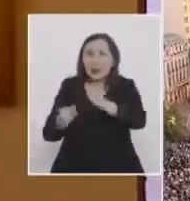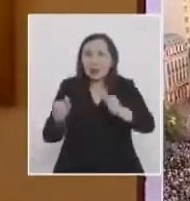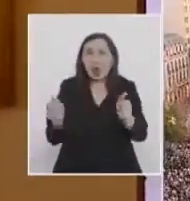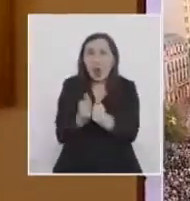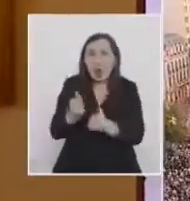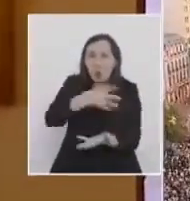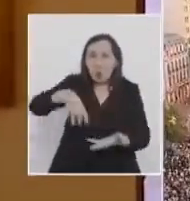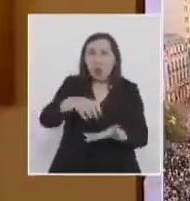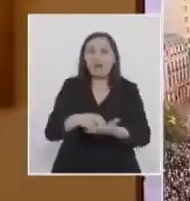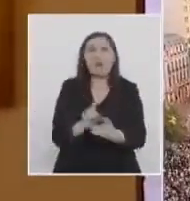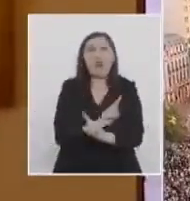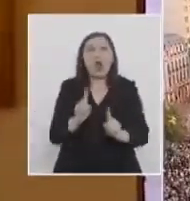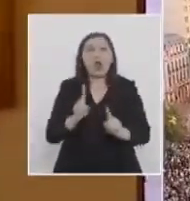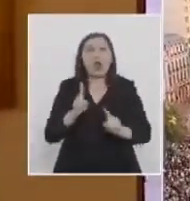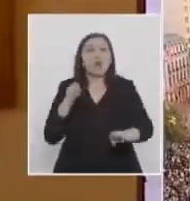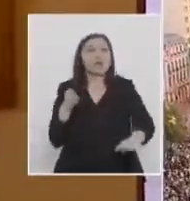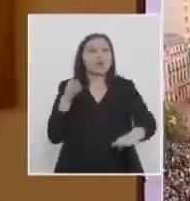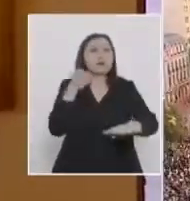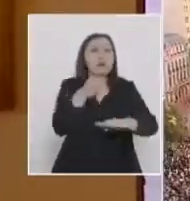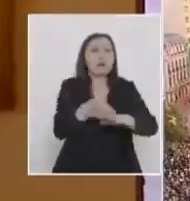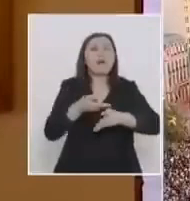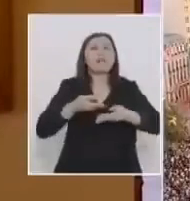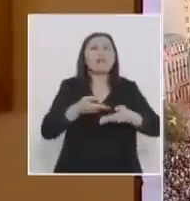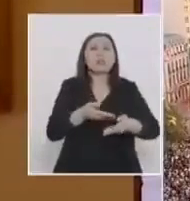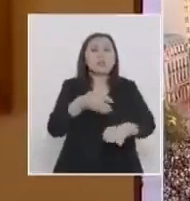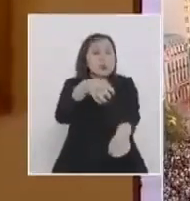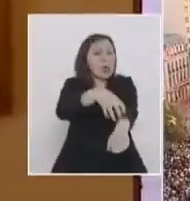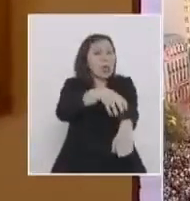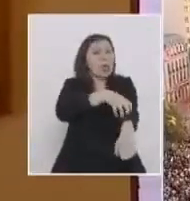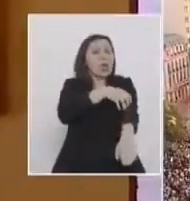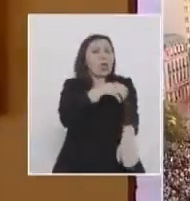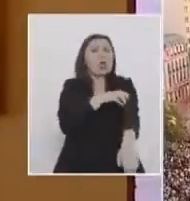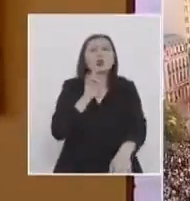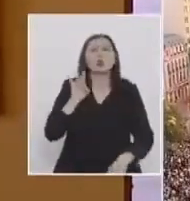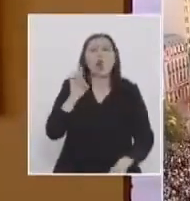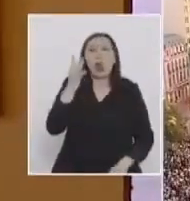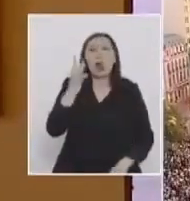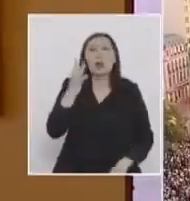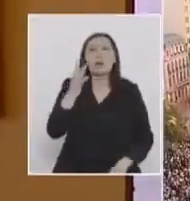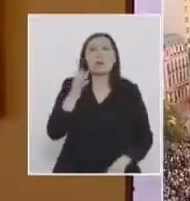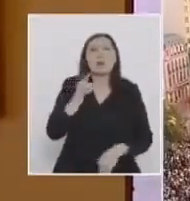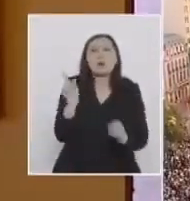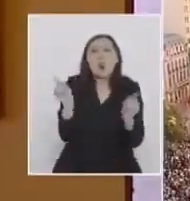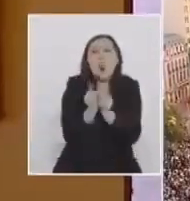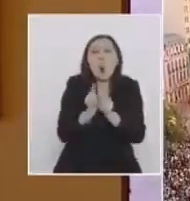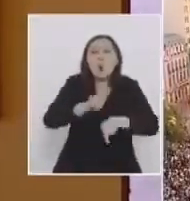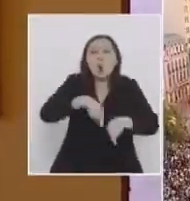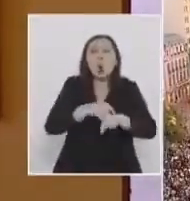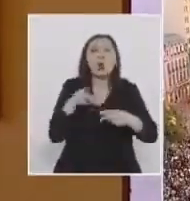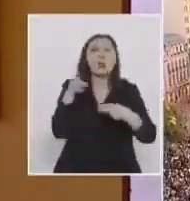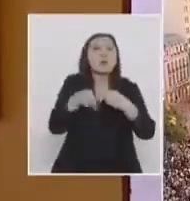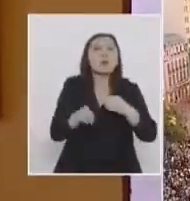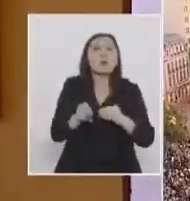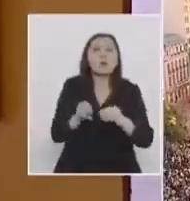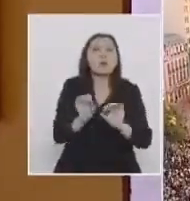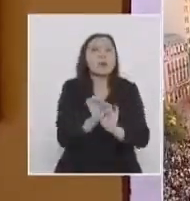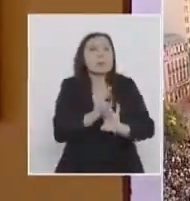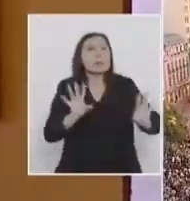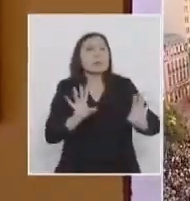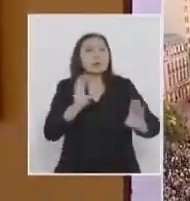Queremos no hacer visitas a las regiones que sean solamente de un par de horas para inaugurar una obra y chao,